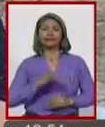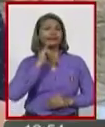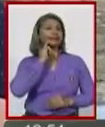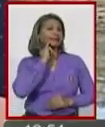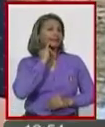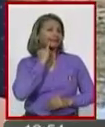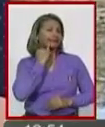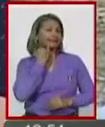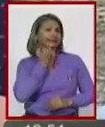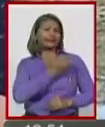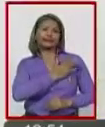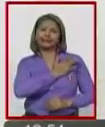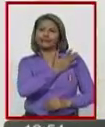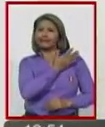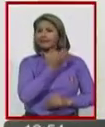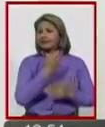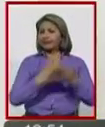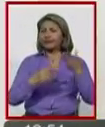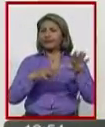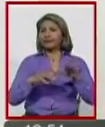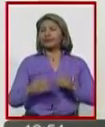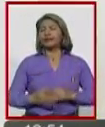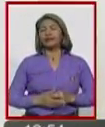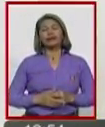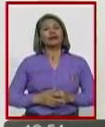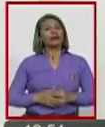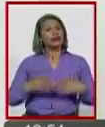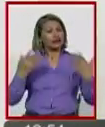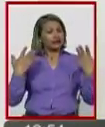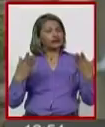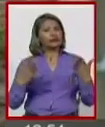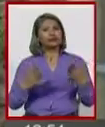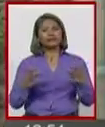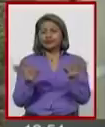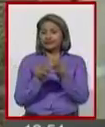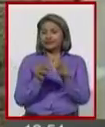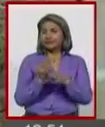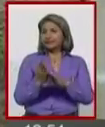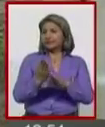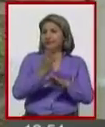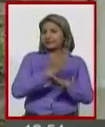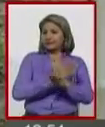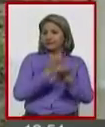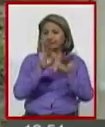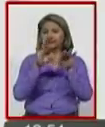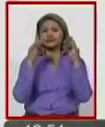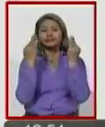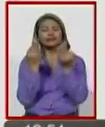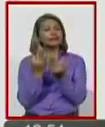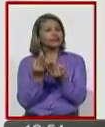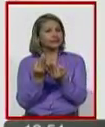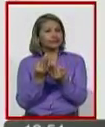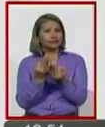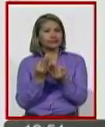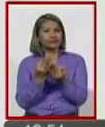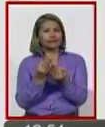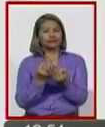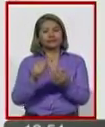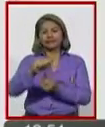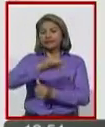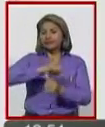Móviles sentimentales, porque previo al hecho de sangre se tiene que también había habido una reunión previa, una familiar, un,